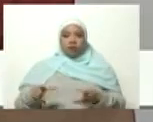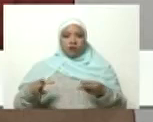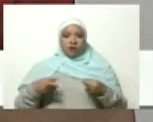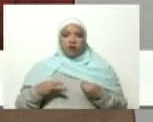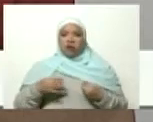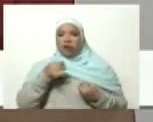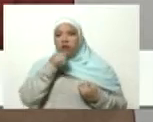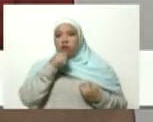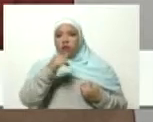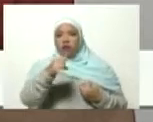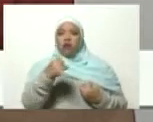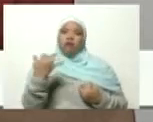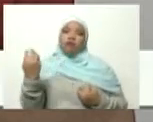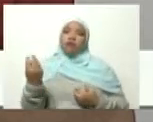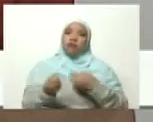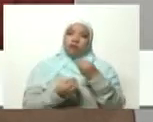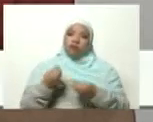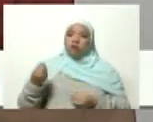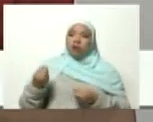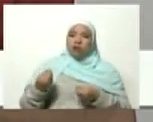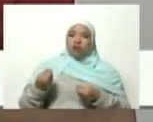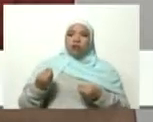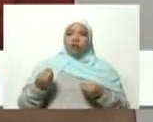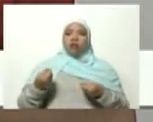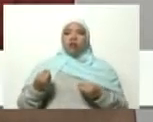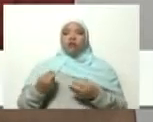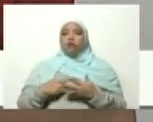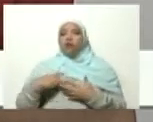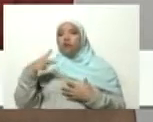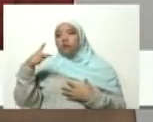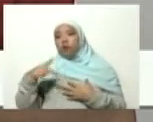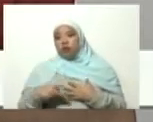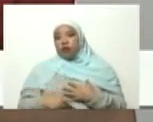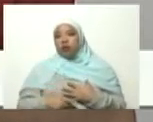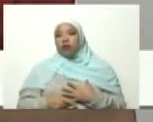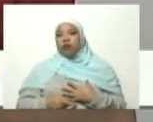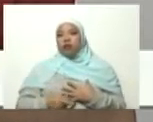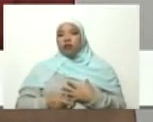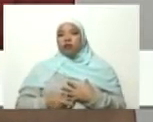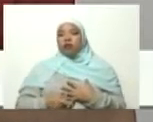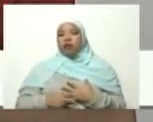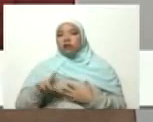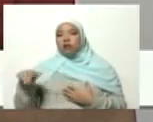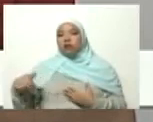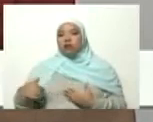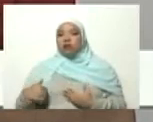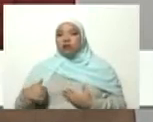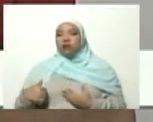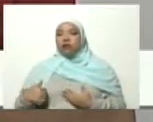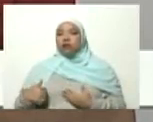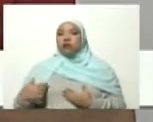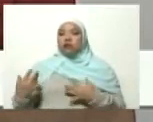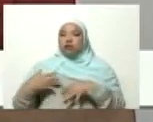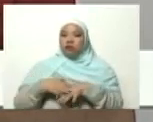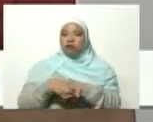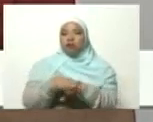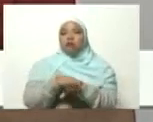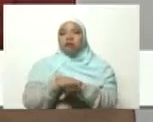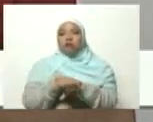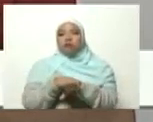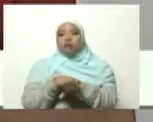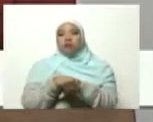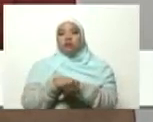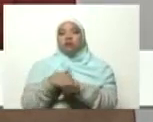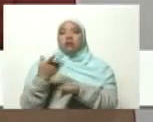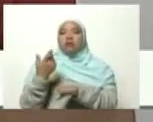nacional revisar y hacer una propuesta, elevar una propuesta para que esté conformada de esa